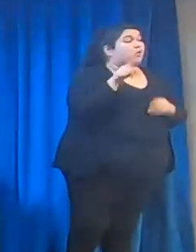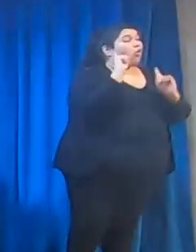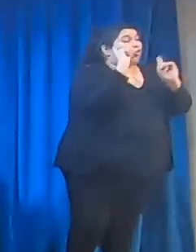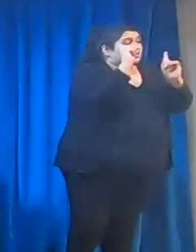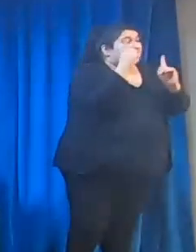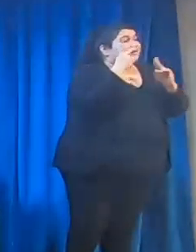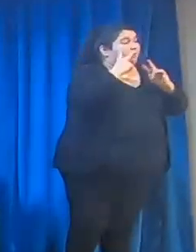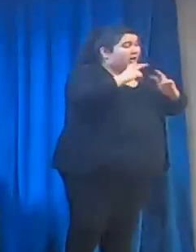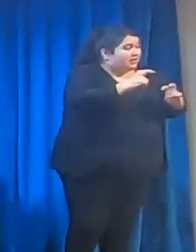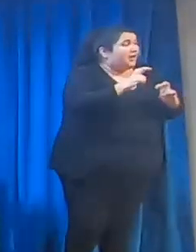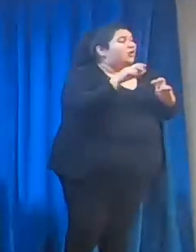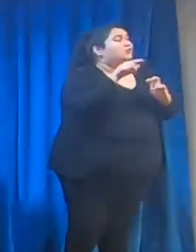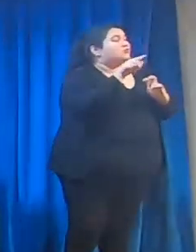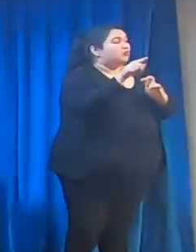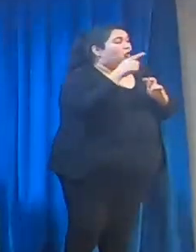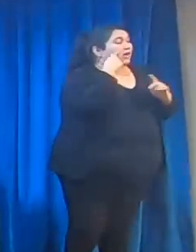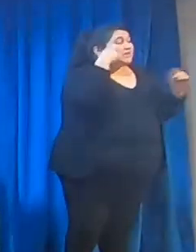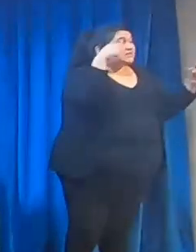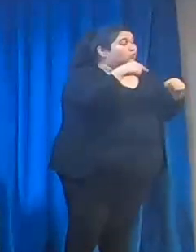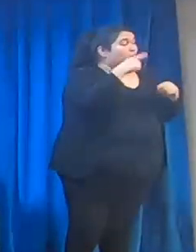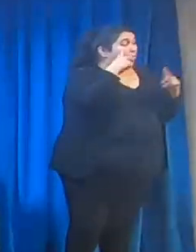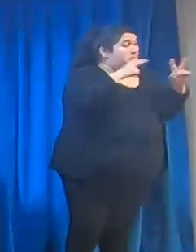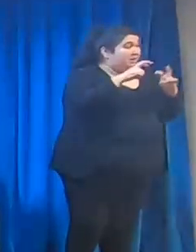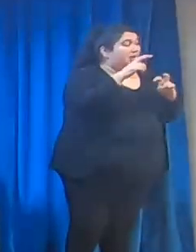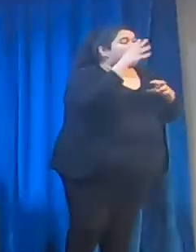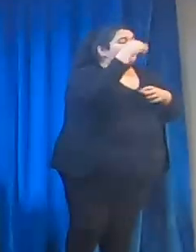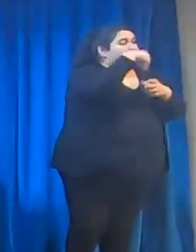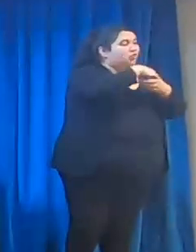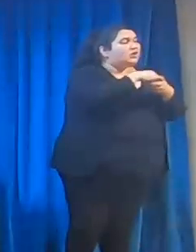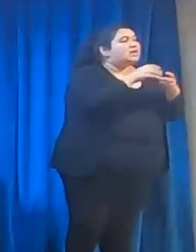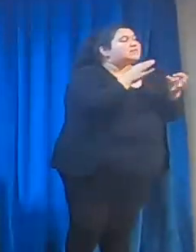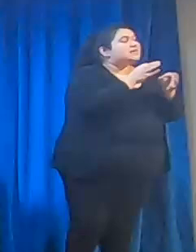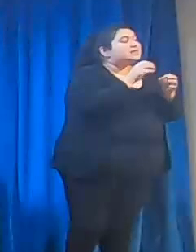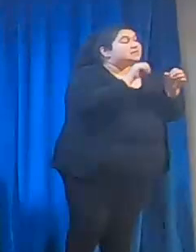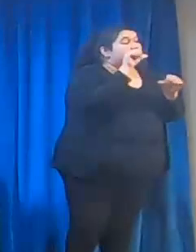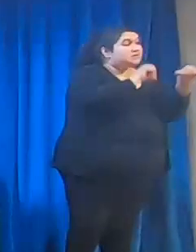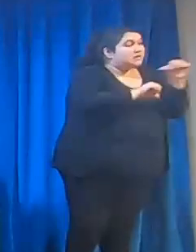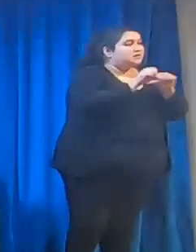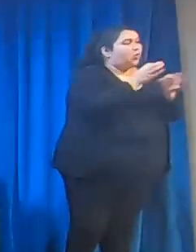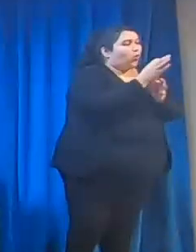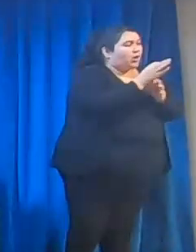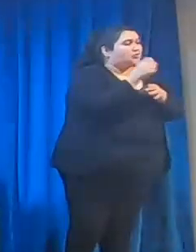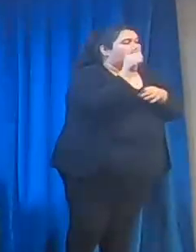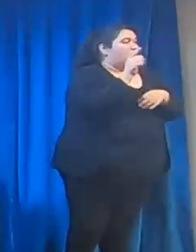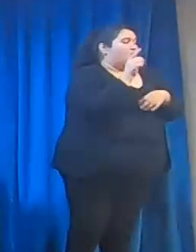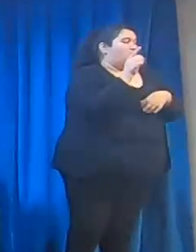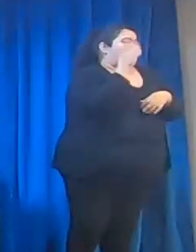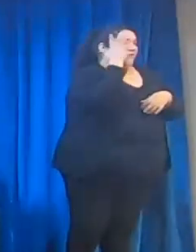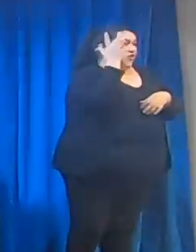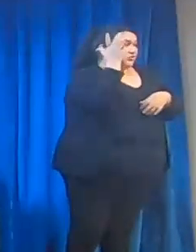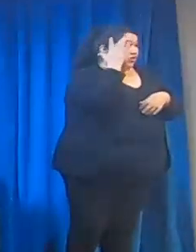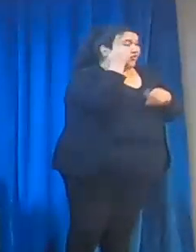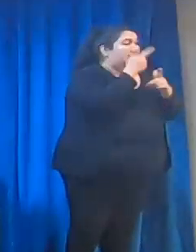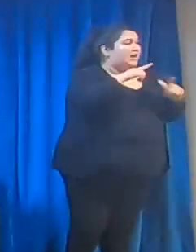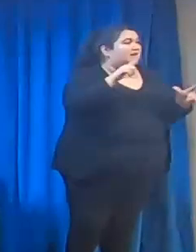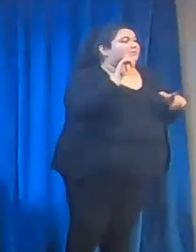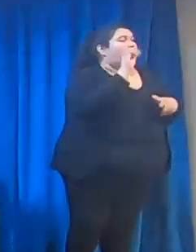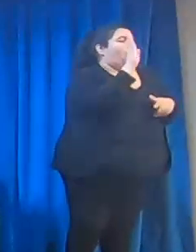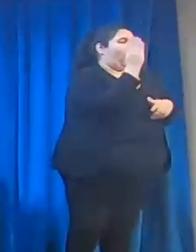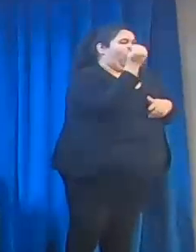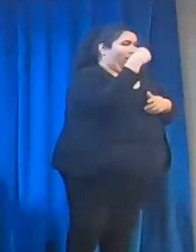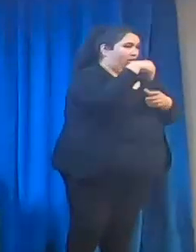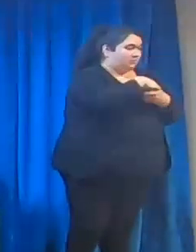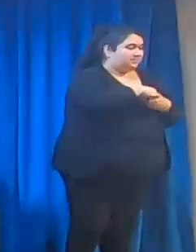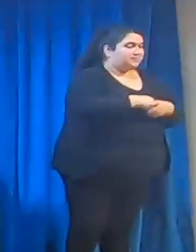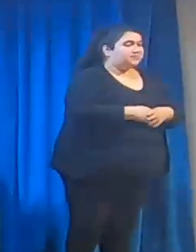e investigadora del Instituto de Investigaciones en Ciencias de la Educación de la Facultad de Filosofía y Letras de la Universidad de Buenos